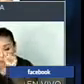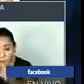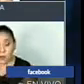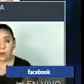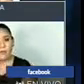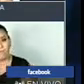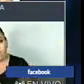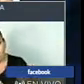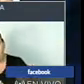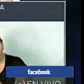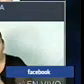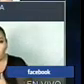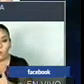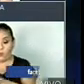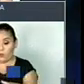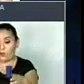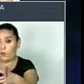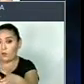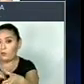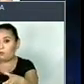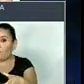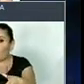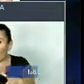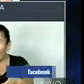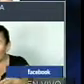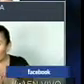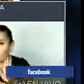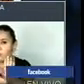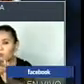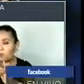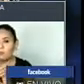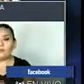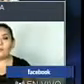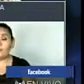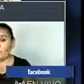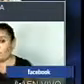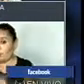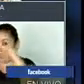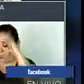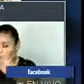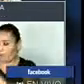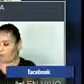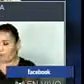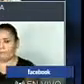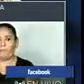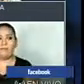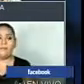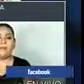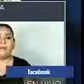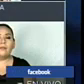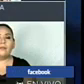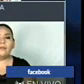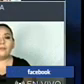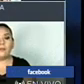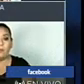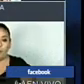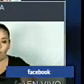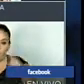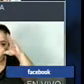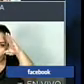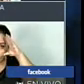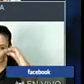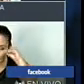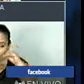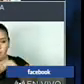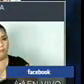que se analicen, por lo menos en la Comisión de Hacienda, los temas de recuperación económica? Tatiana, buenas noches, bienvenida. Buenas noches, un gusto